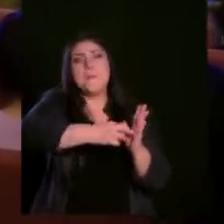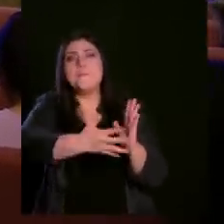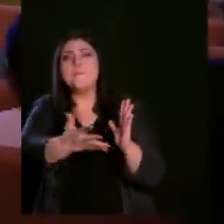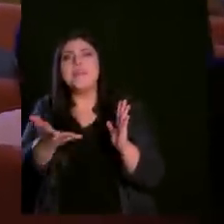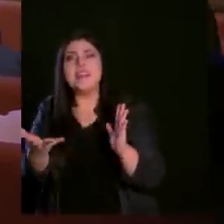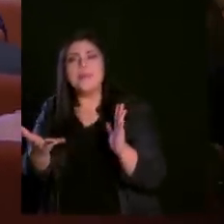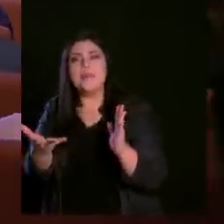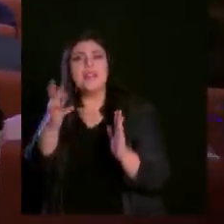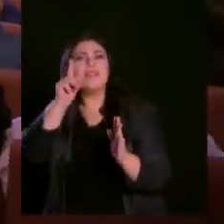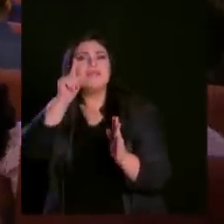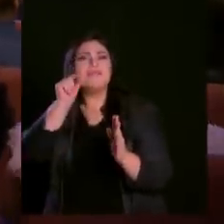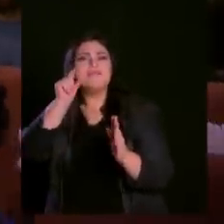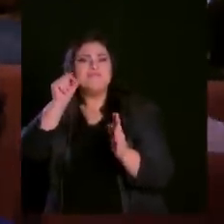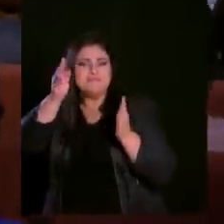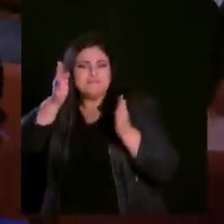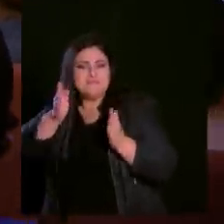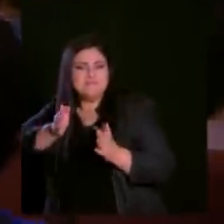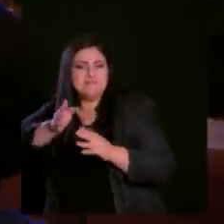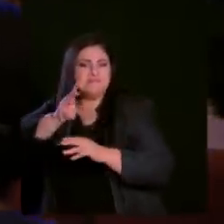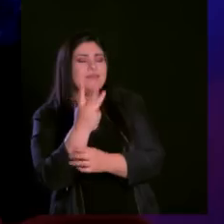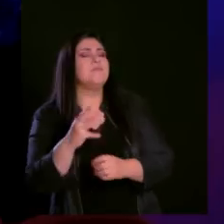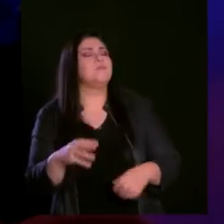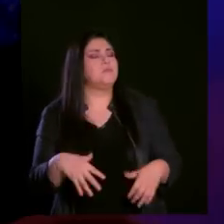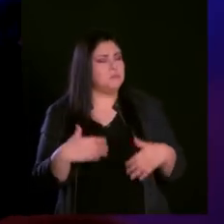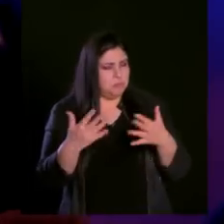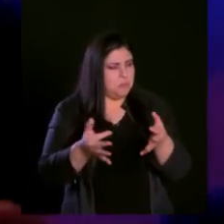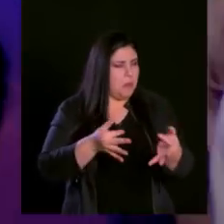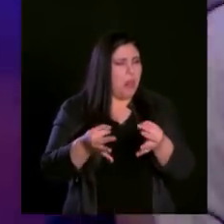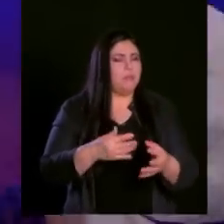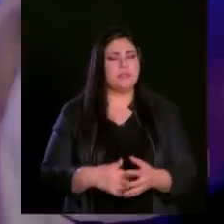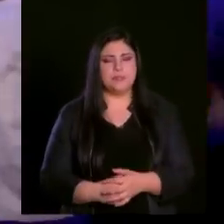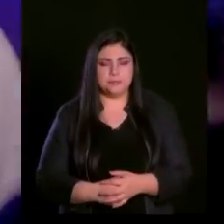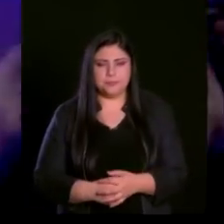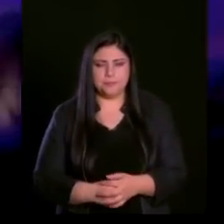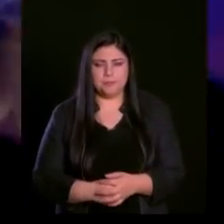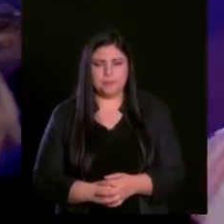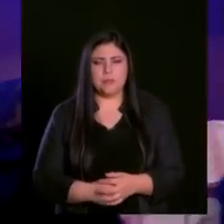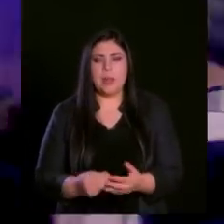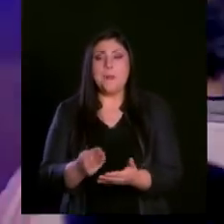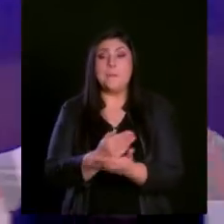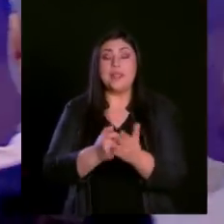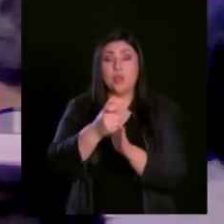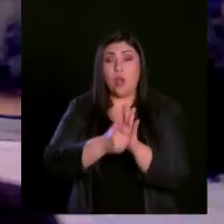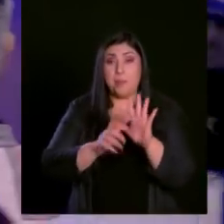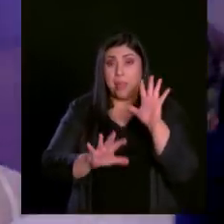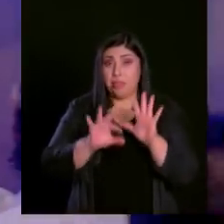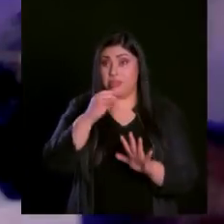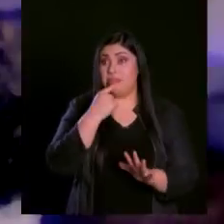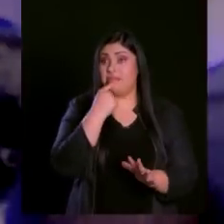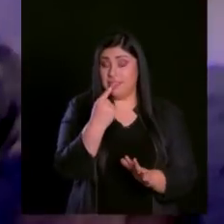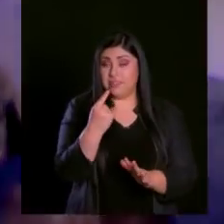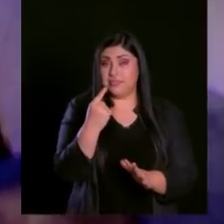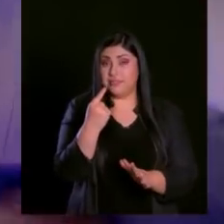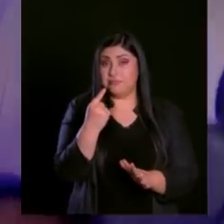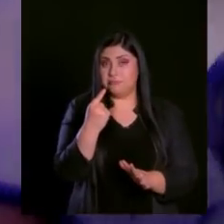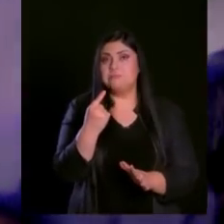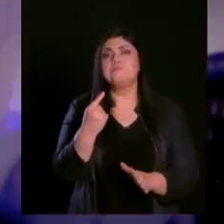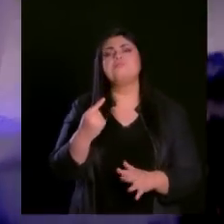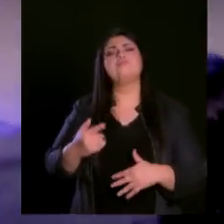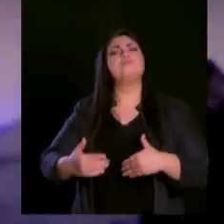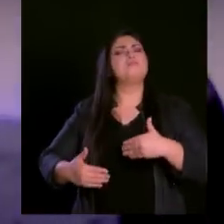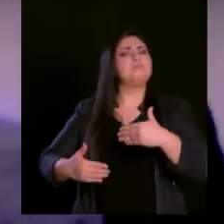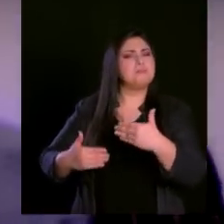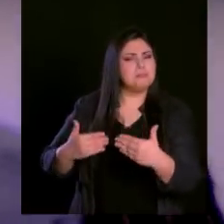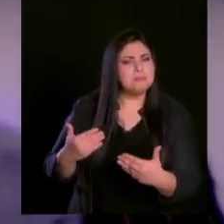Sembrador yo le voy a leer la explicación ahora Mateo capítulo 13 dice lo siguiente